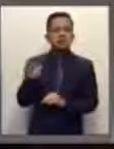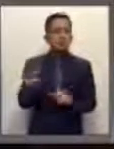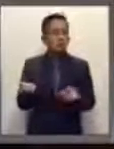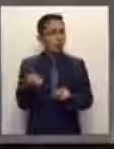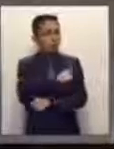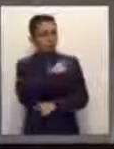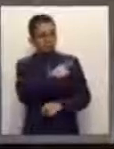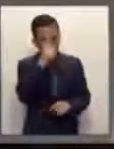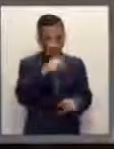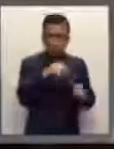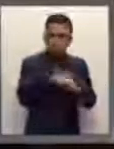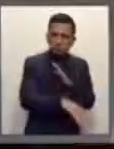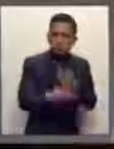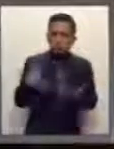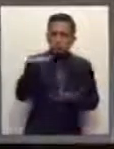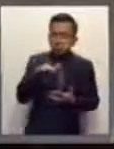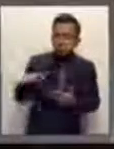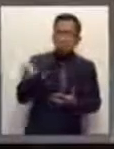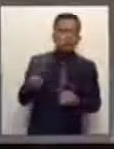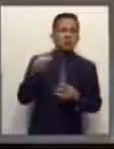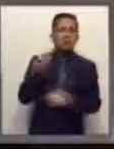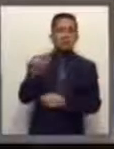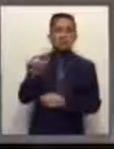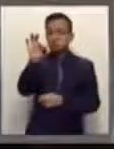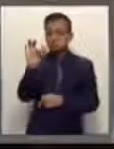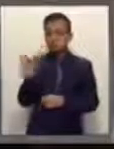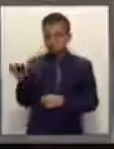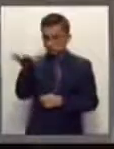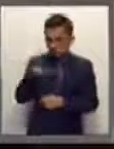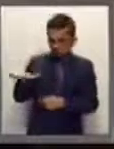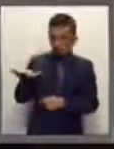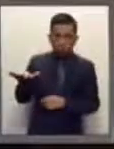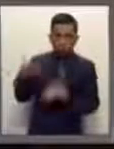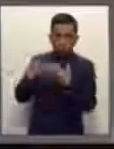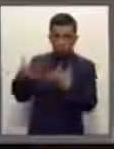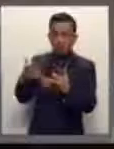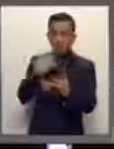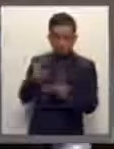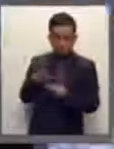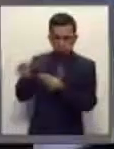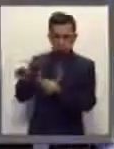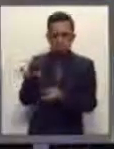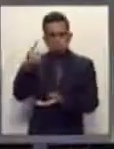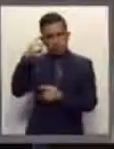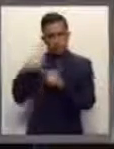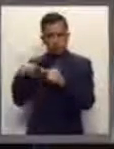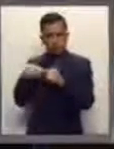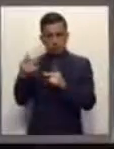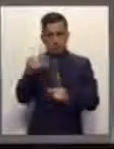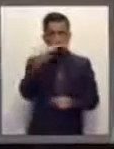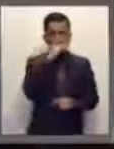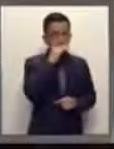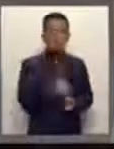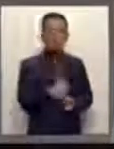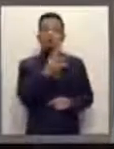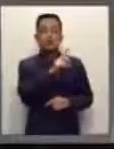el 16% de la superficie sembrada recibe semillas mejoradas. En el caso del maíz, es apenas el